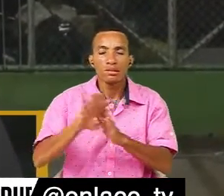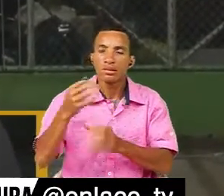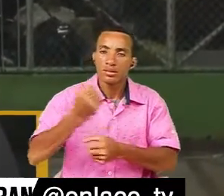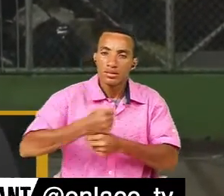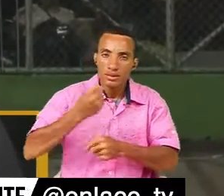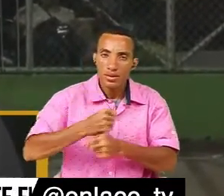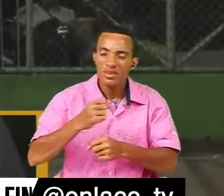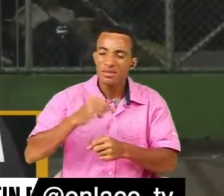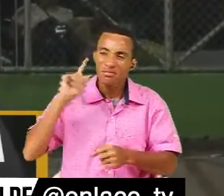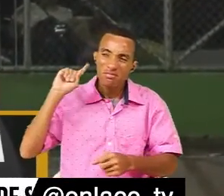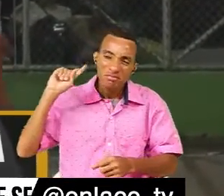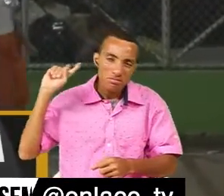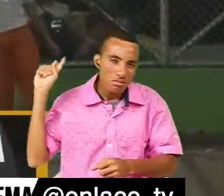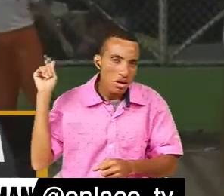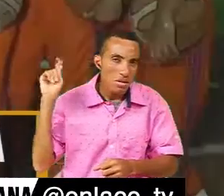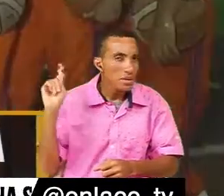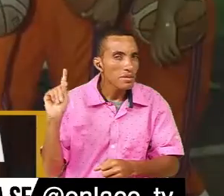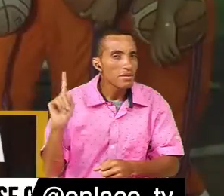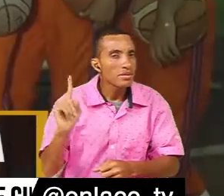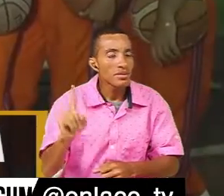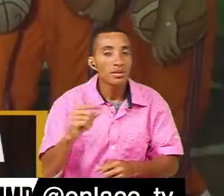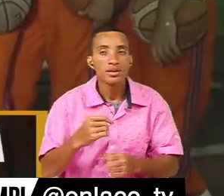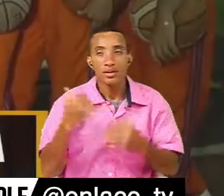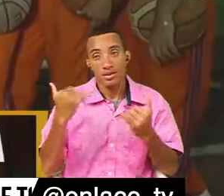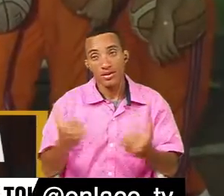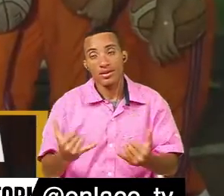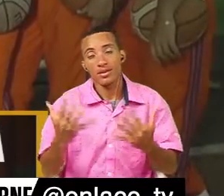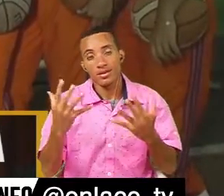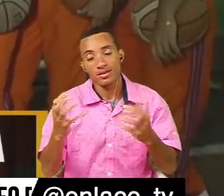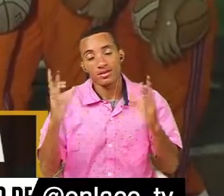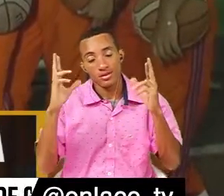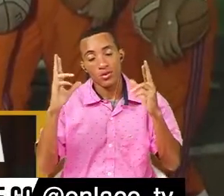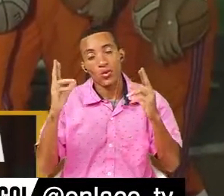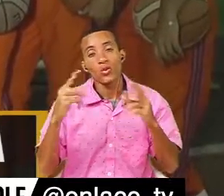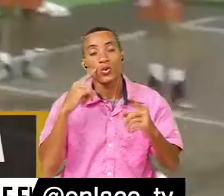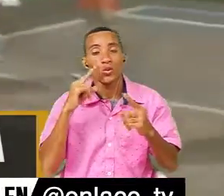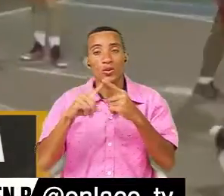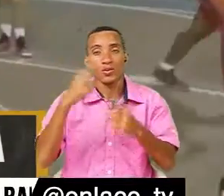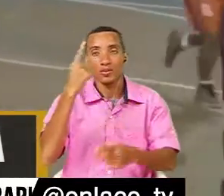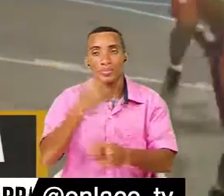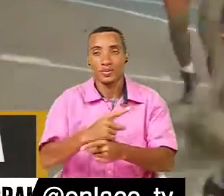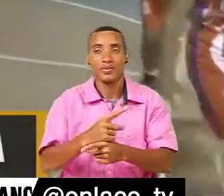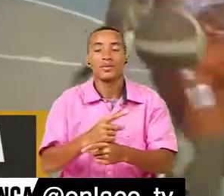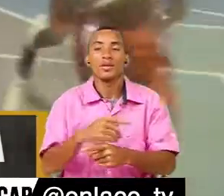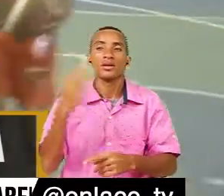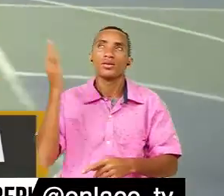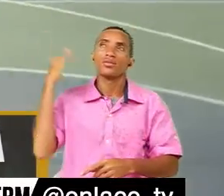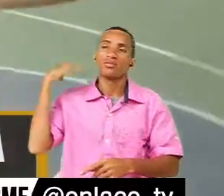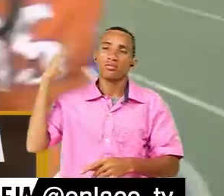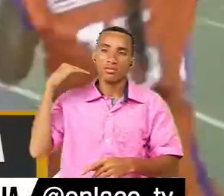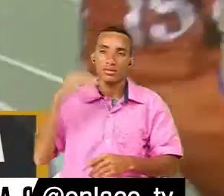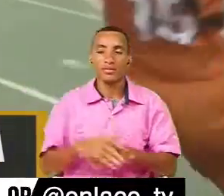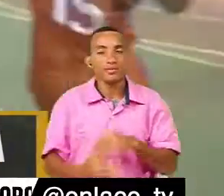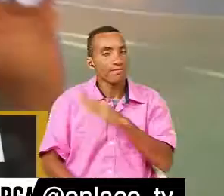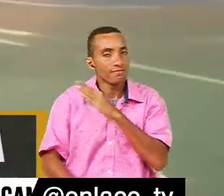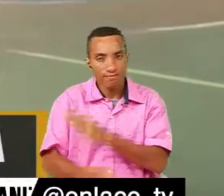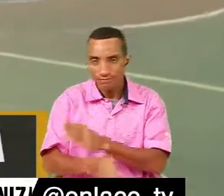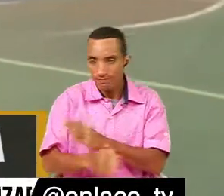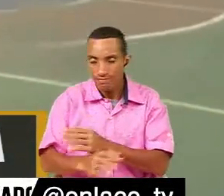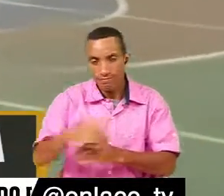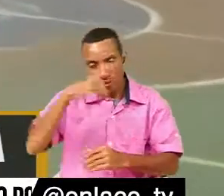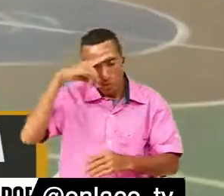muchos años y que en este momento está dando los frutos que nosotros esperábamos y que son los objetivos que nos trazamos hace mucho tiempo. Seguir laburando fuertemente para